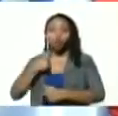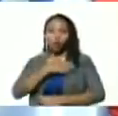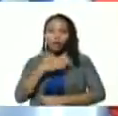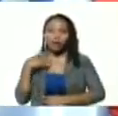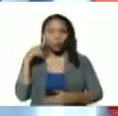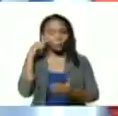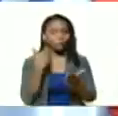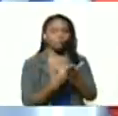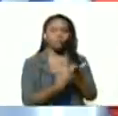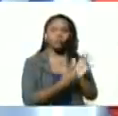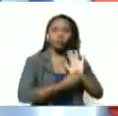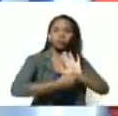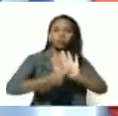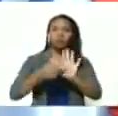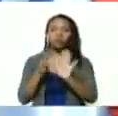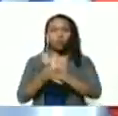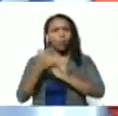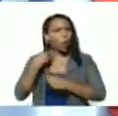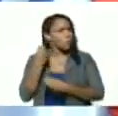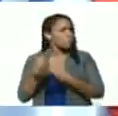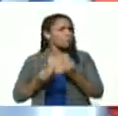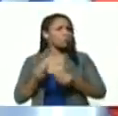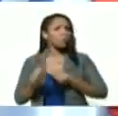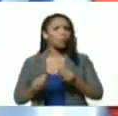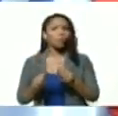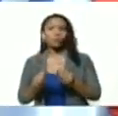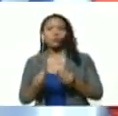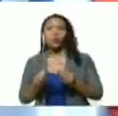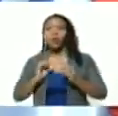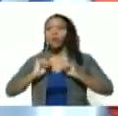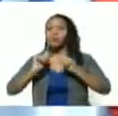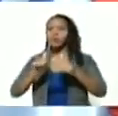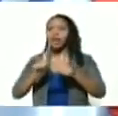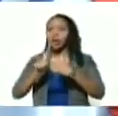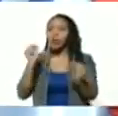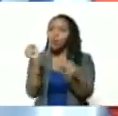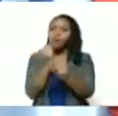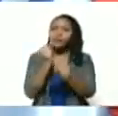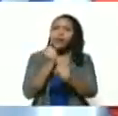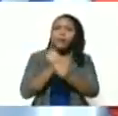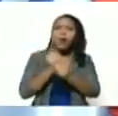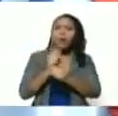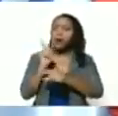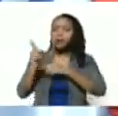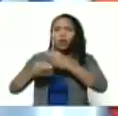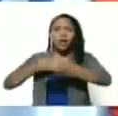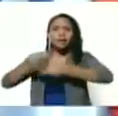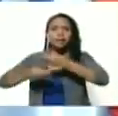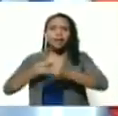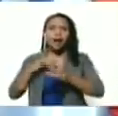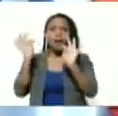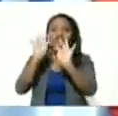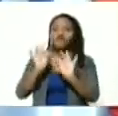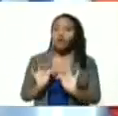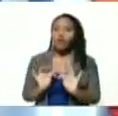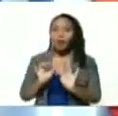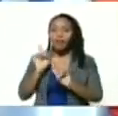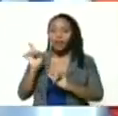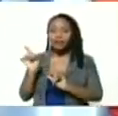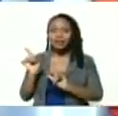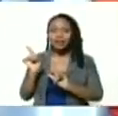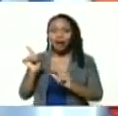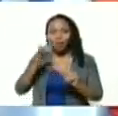por ejemplo, cómo comenzaron a operar, o cuál es el modo operandi de estas